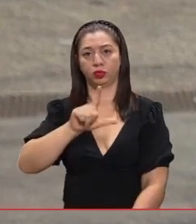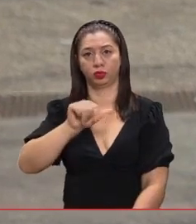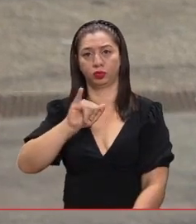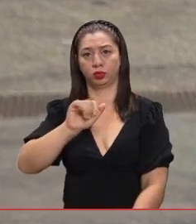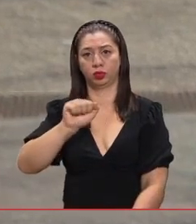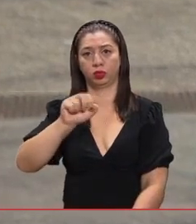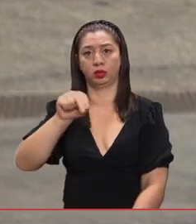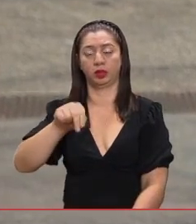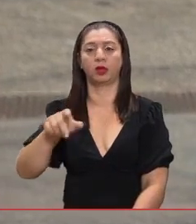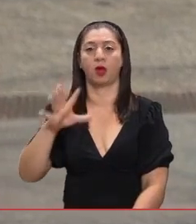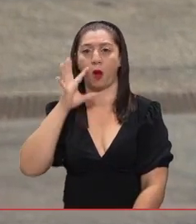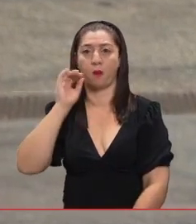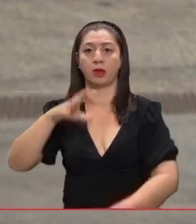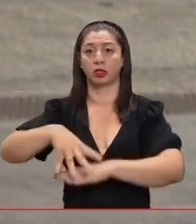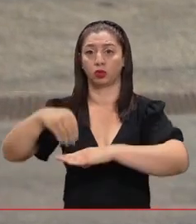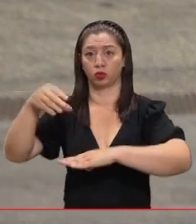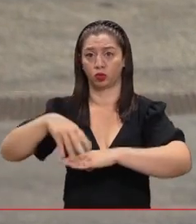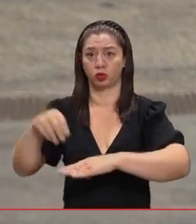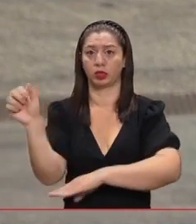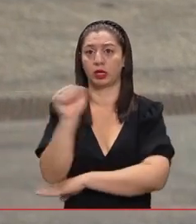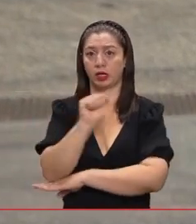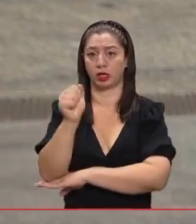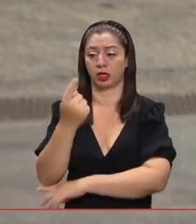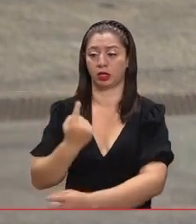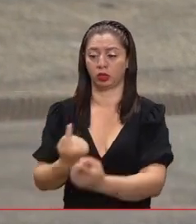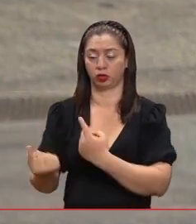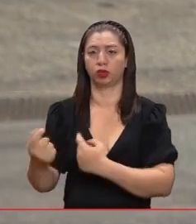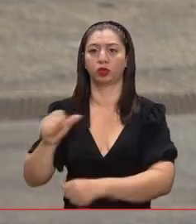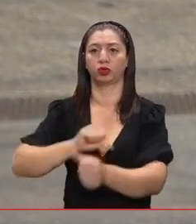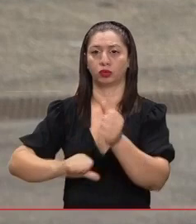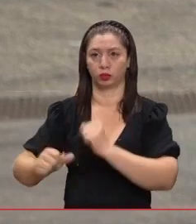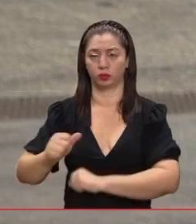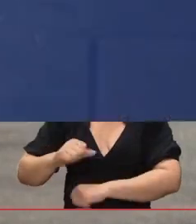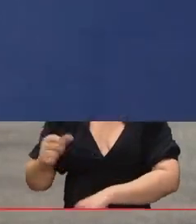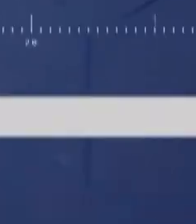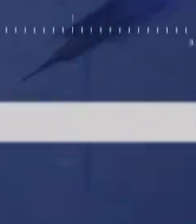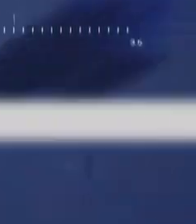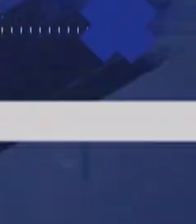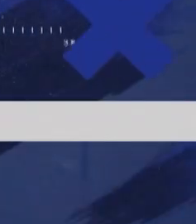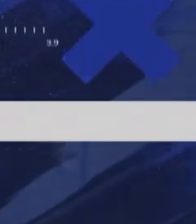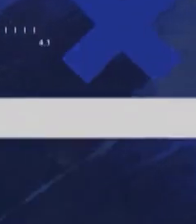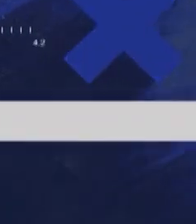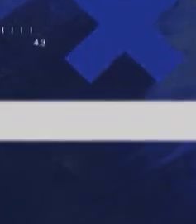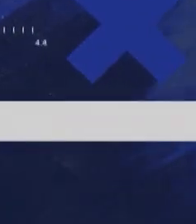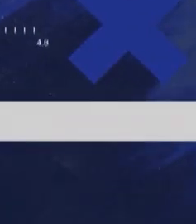piloto suizo, en el auto. Estaremos alternándolo las dos carreras del fin de semana.